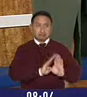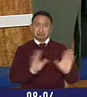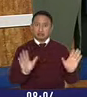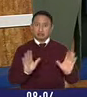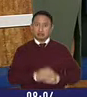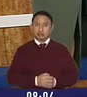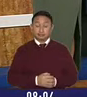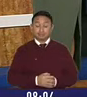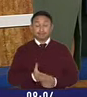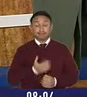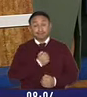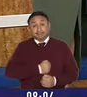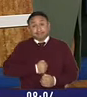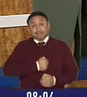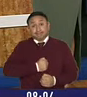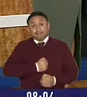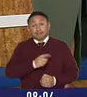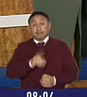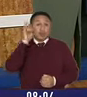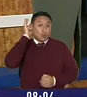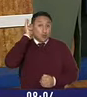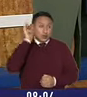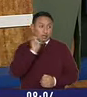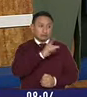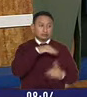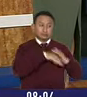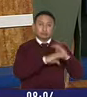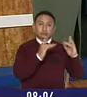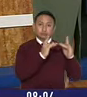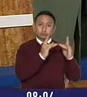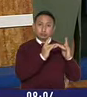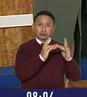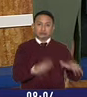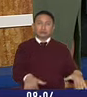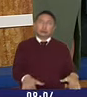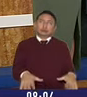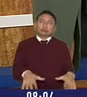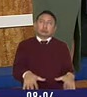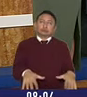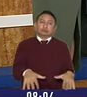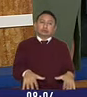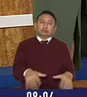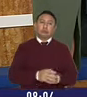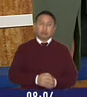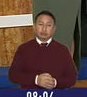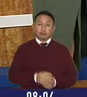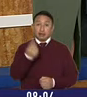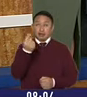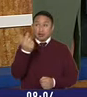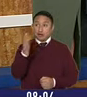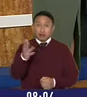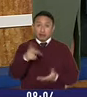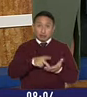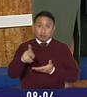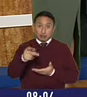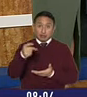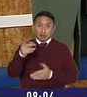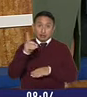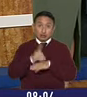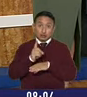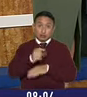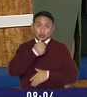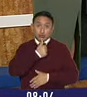solas. Lastimosamente hay una mujer que se encuentra postrada en la cama. No tiene el dinero necesario precisamente para